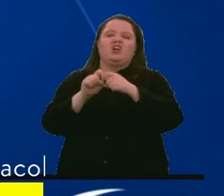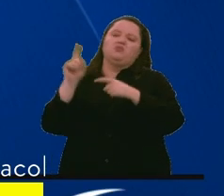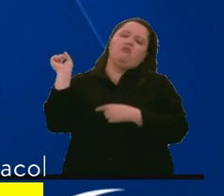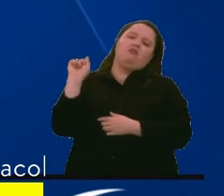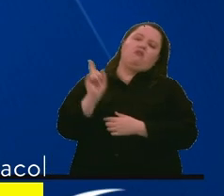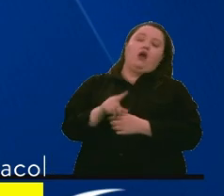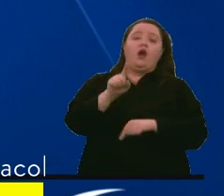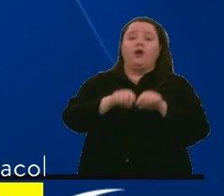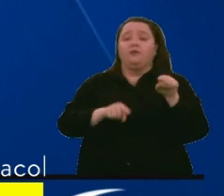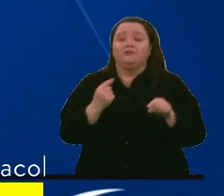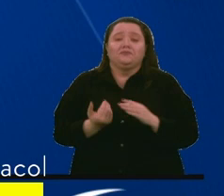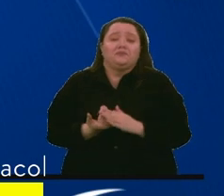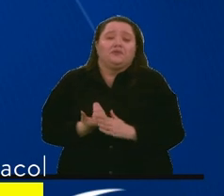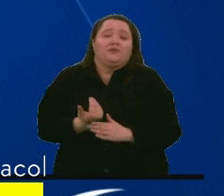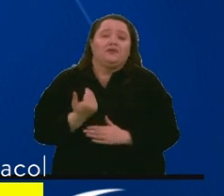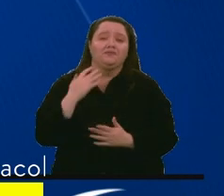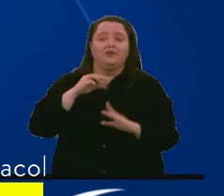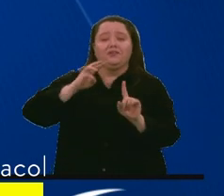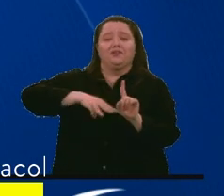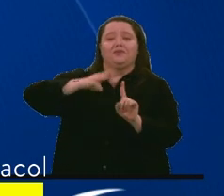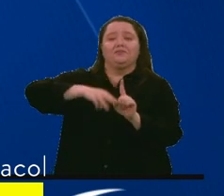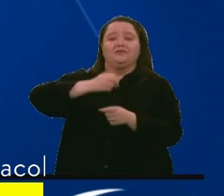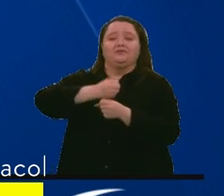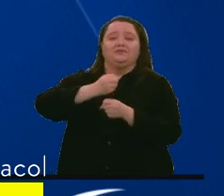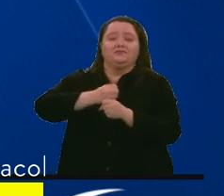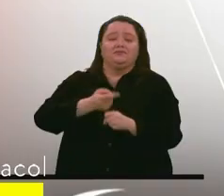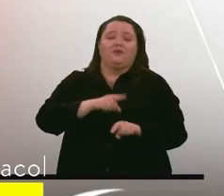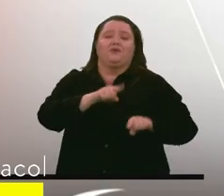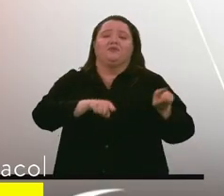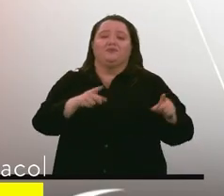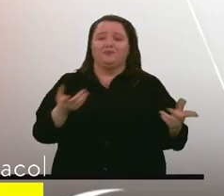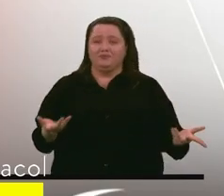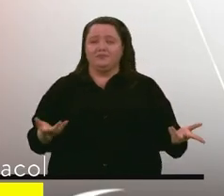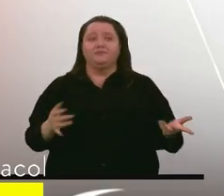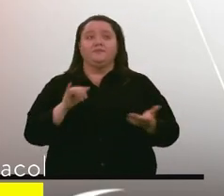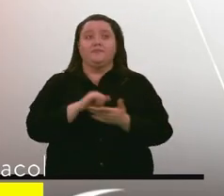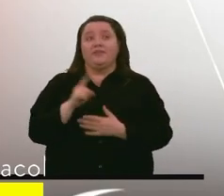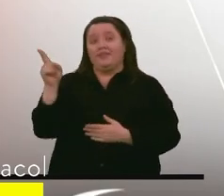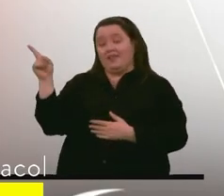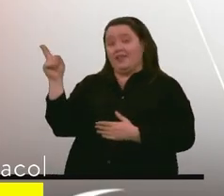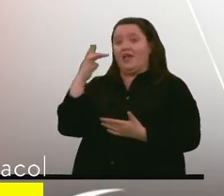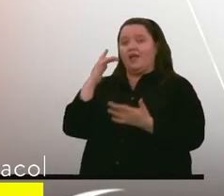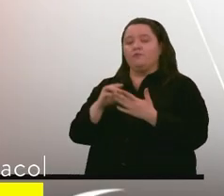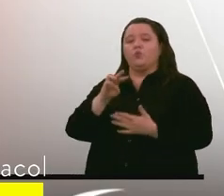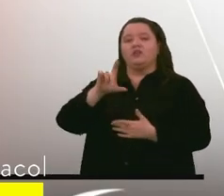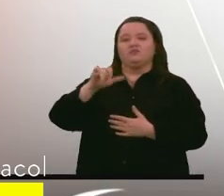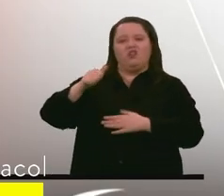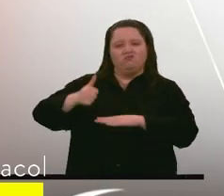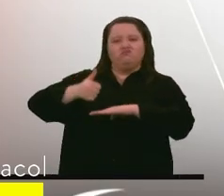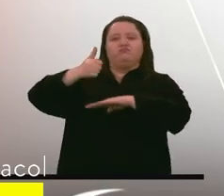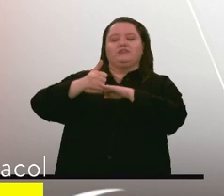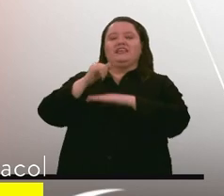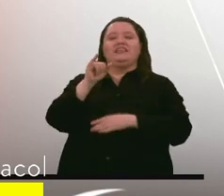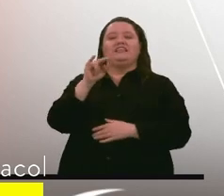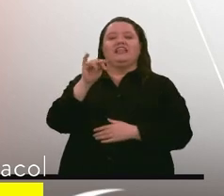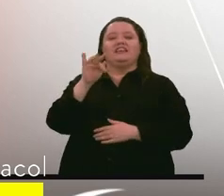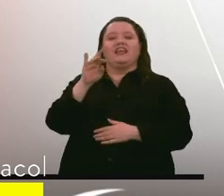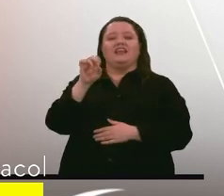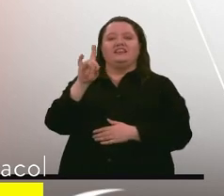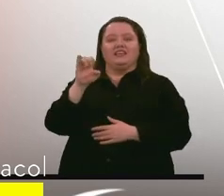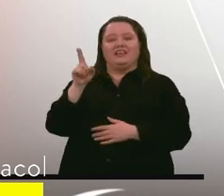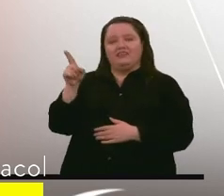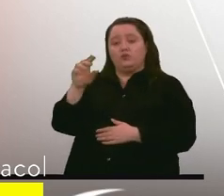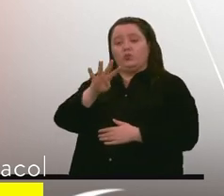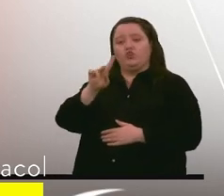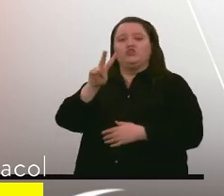experiencia, otros apenas llevaban 3 meses en la institución. Él era el intendente Wilson Jair Cuellar Lozada de Rivera, Huila. Con